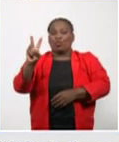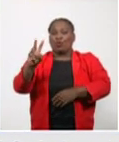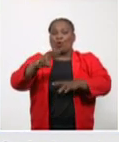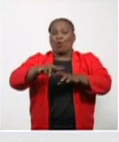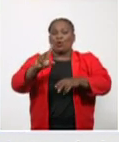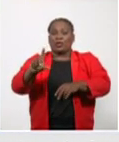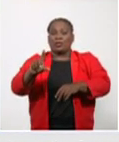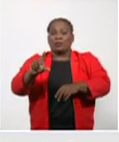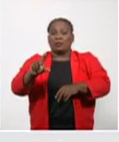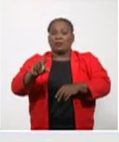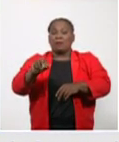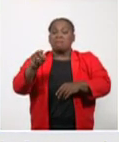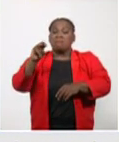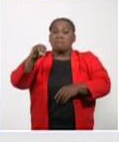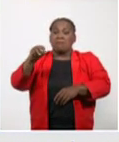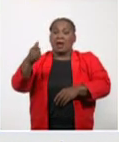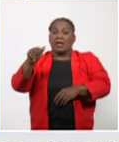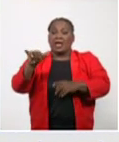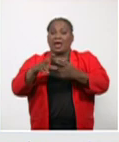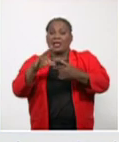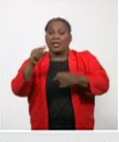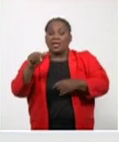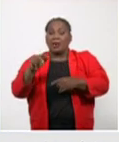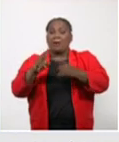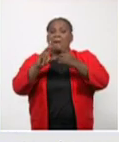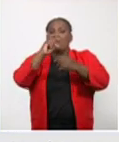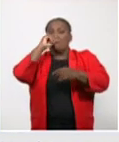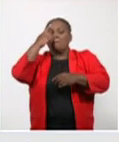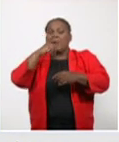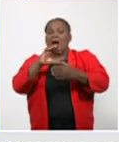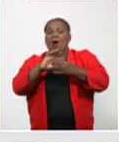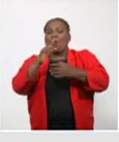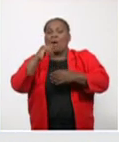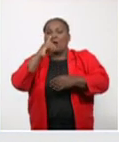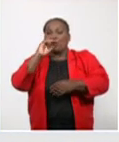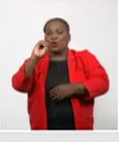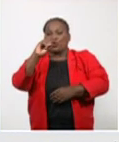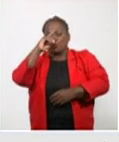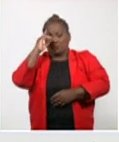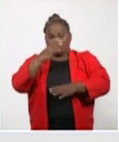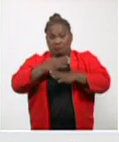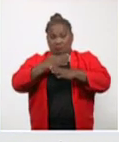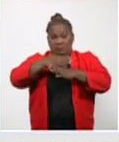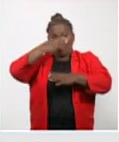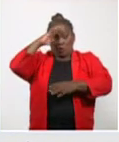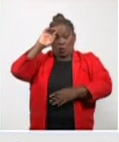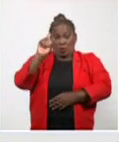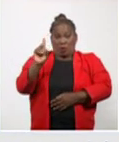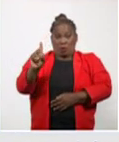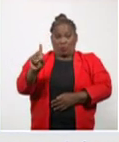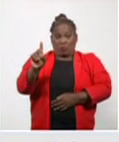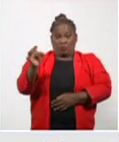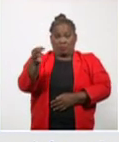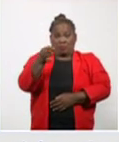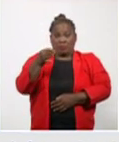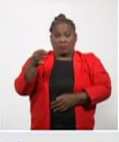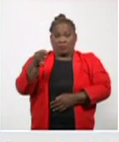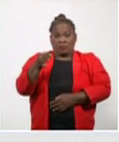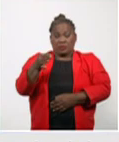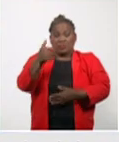y Mayarí, uno de cada uno. En Santiago de Cuba, un caso del municipio